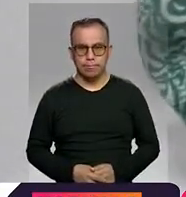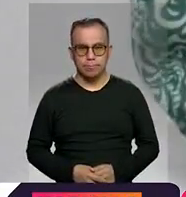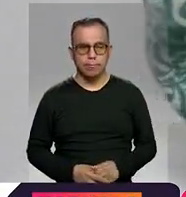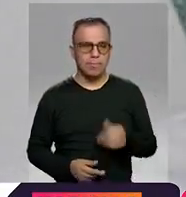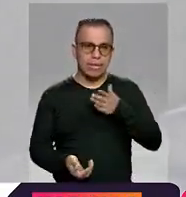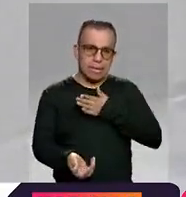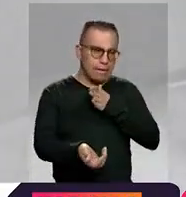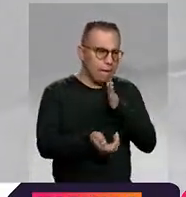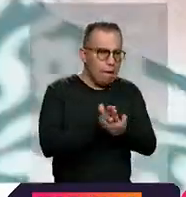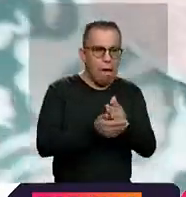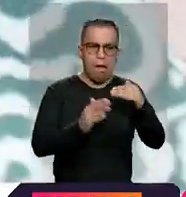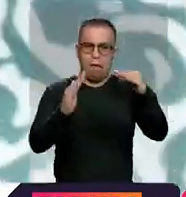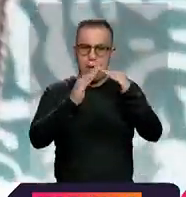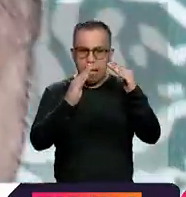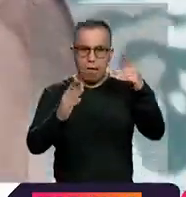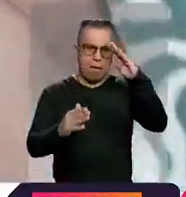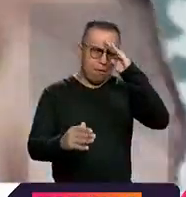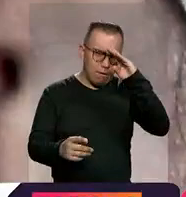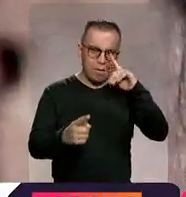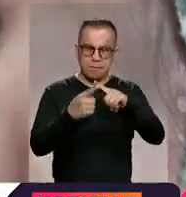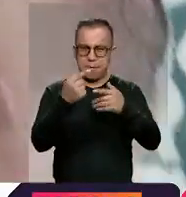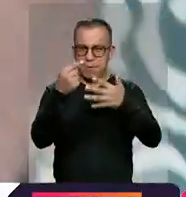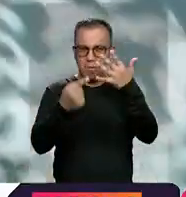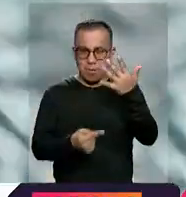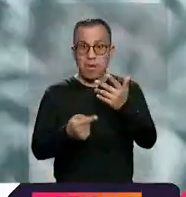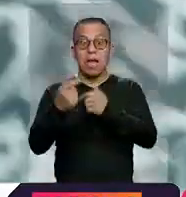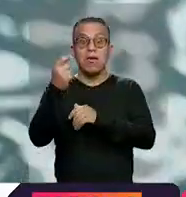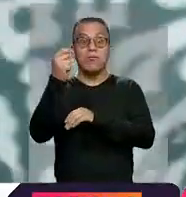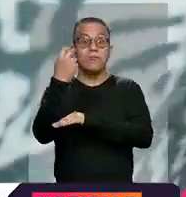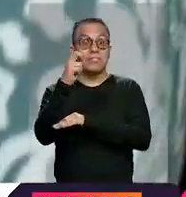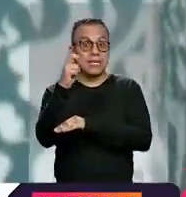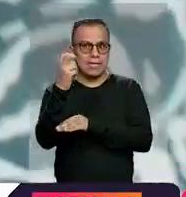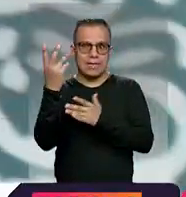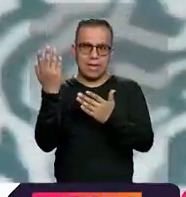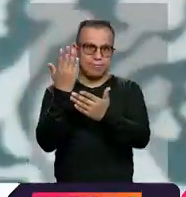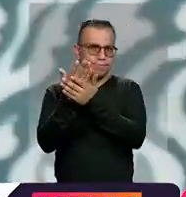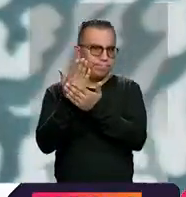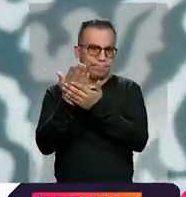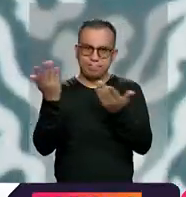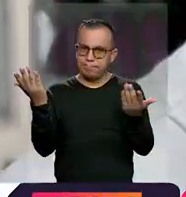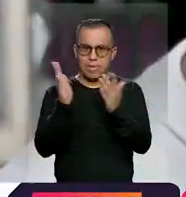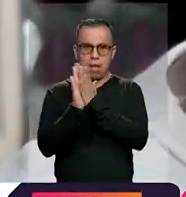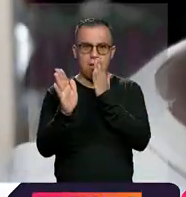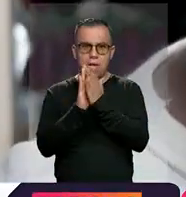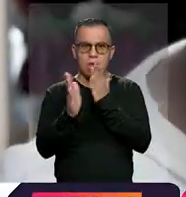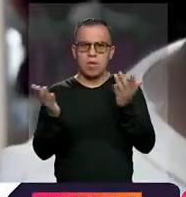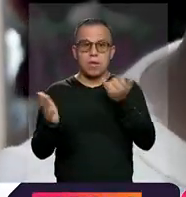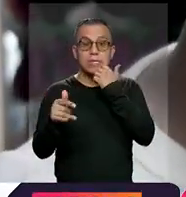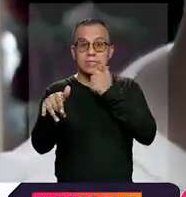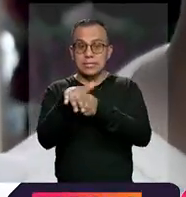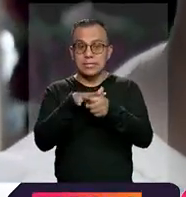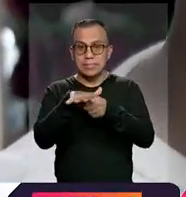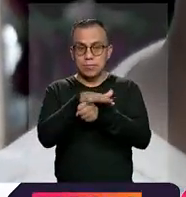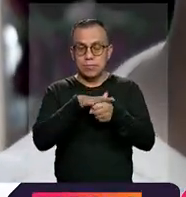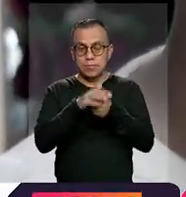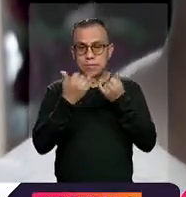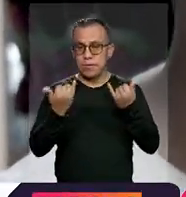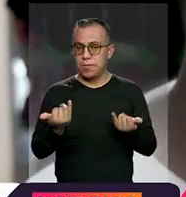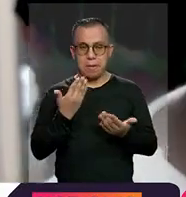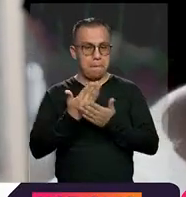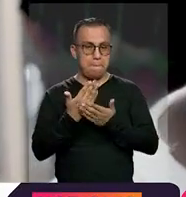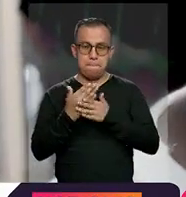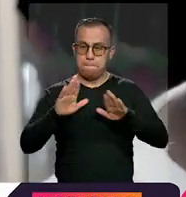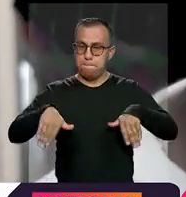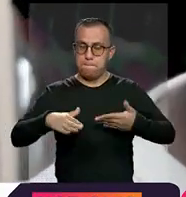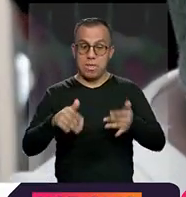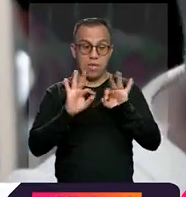ido a las estaciones, he ido a la URI. Medicina Legal y la Fiscalía no han entregado información solicitada respecto al caso de Duván por este medio. Mientras